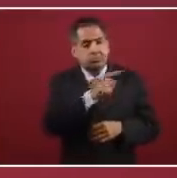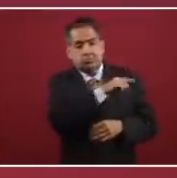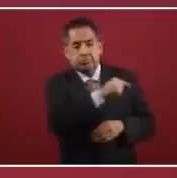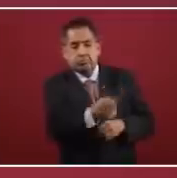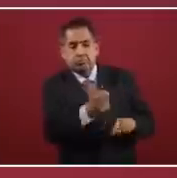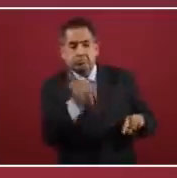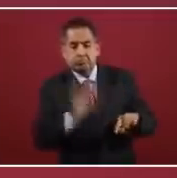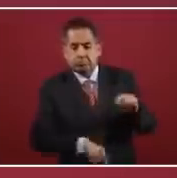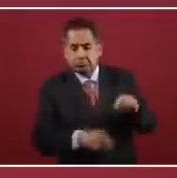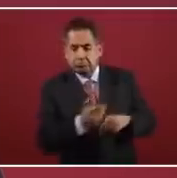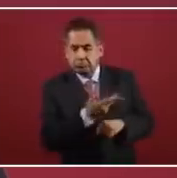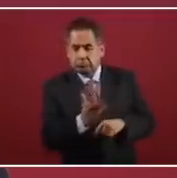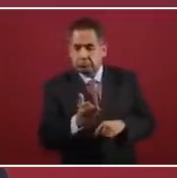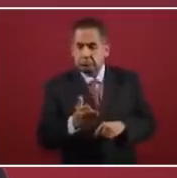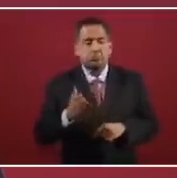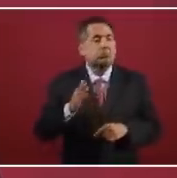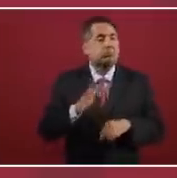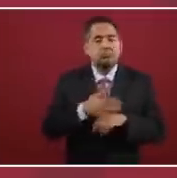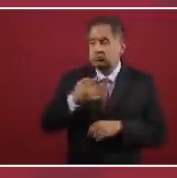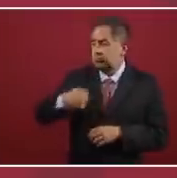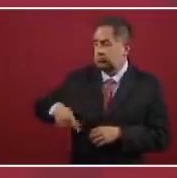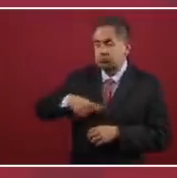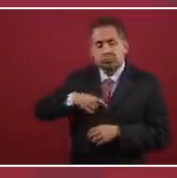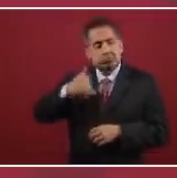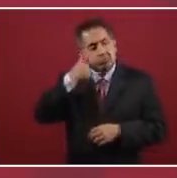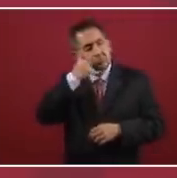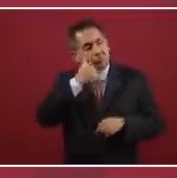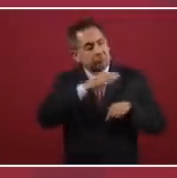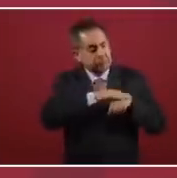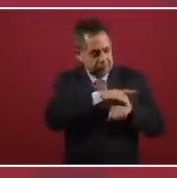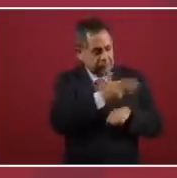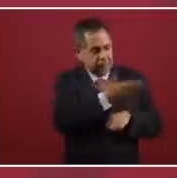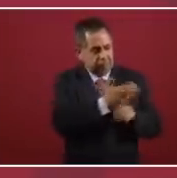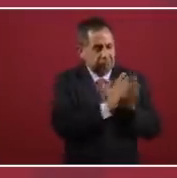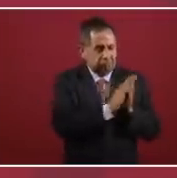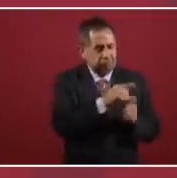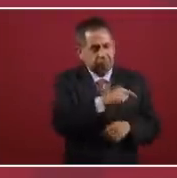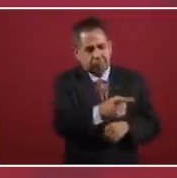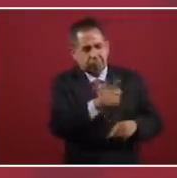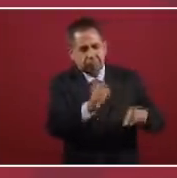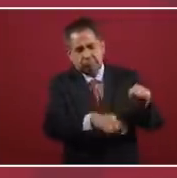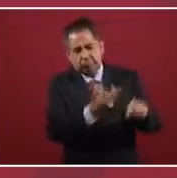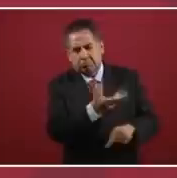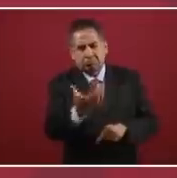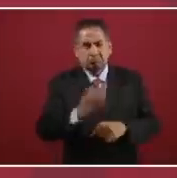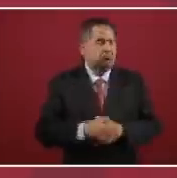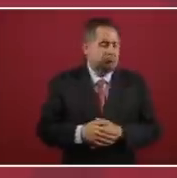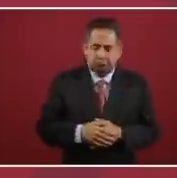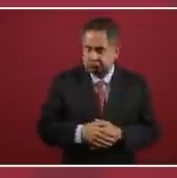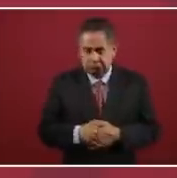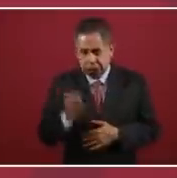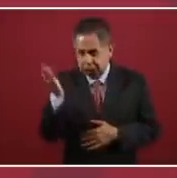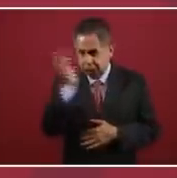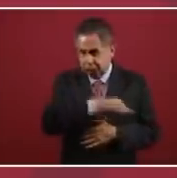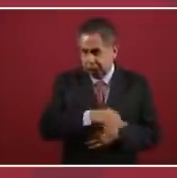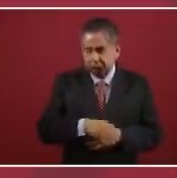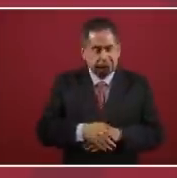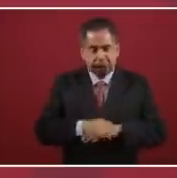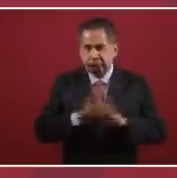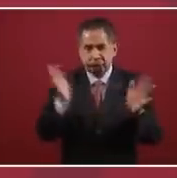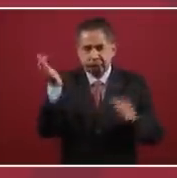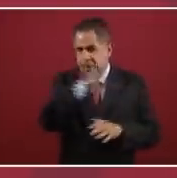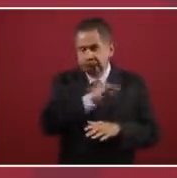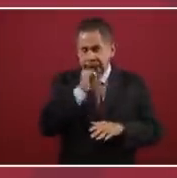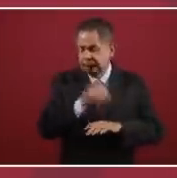quitado porque nosotros habíamos solicitado que lo quitaran. Falso,